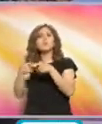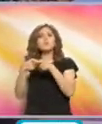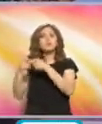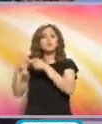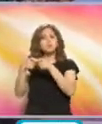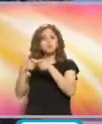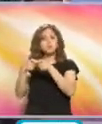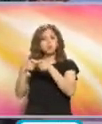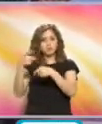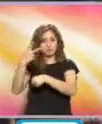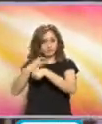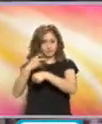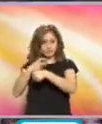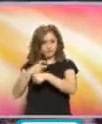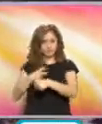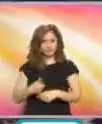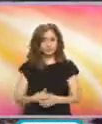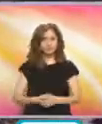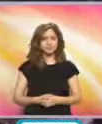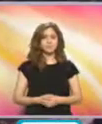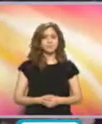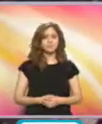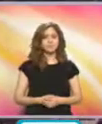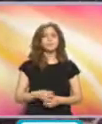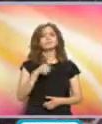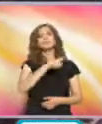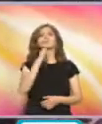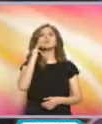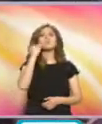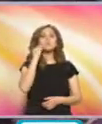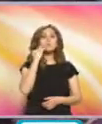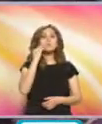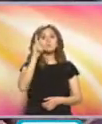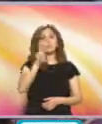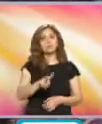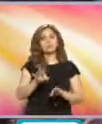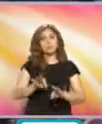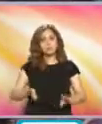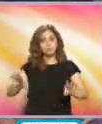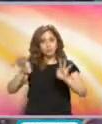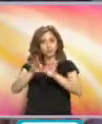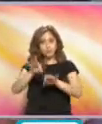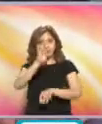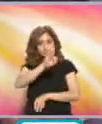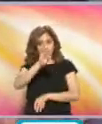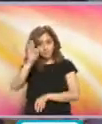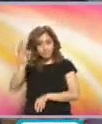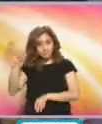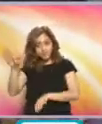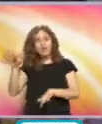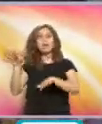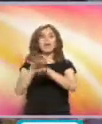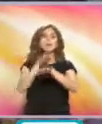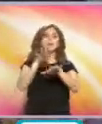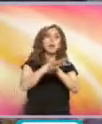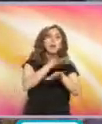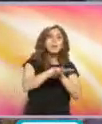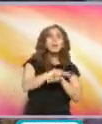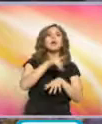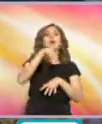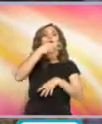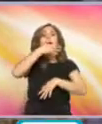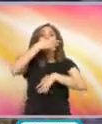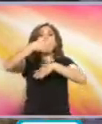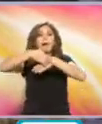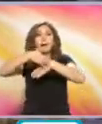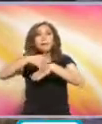material discográfico. Sí, bueno, primero que todo síganos en Facebook, es súper importante porque las fechas que tenemos han ido mutando. Entonces las noticias de último